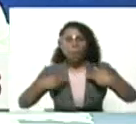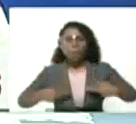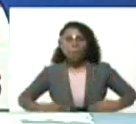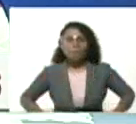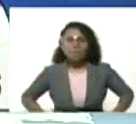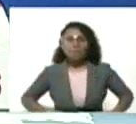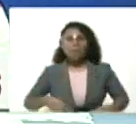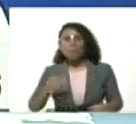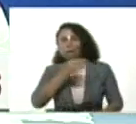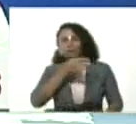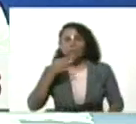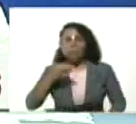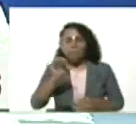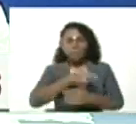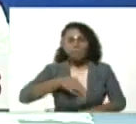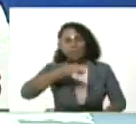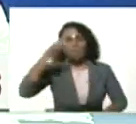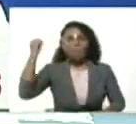con calidad espiritual,